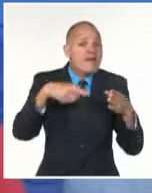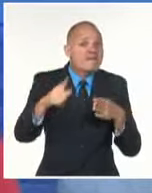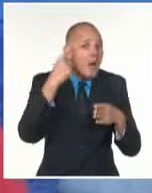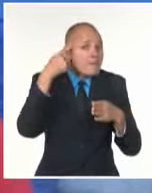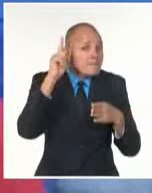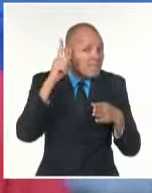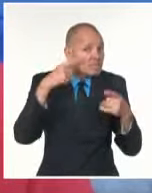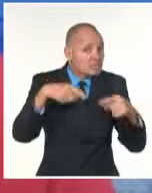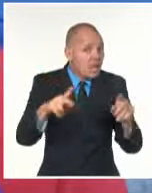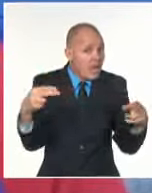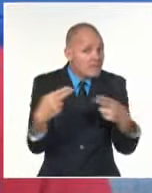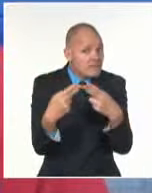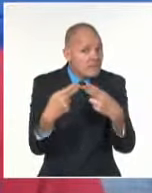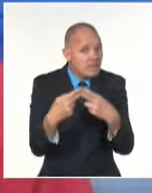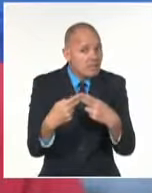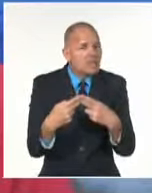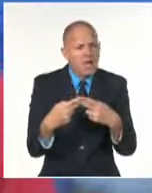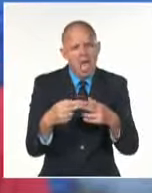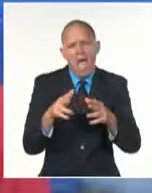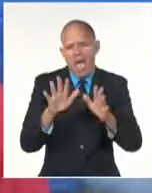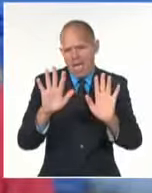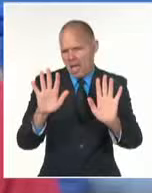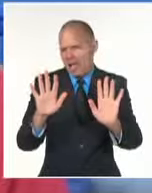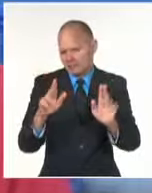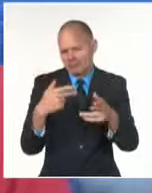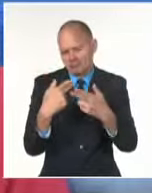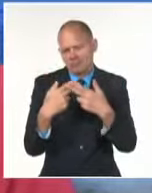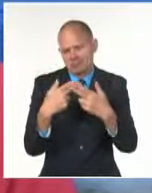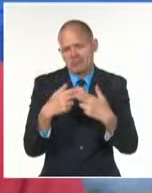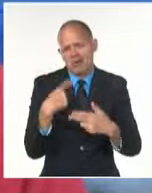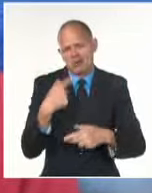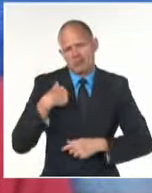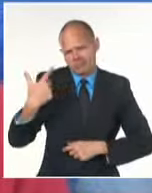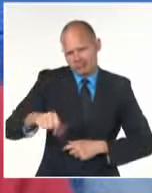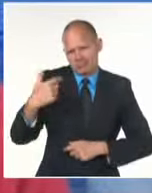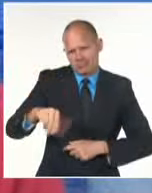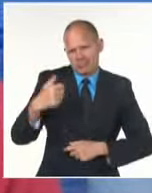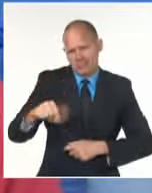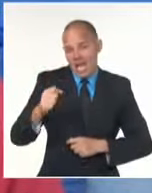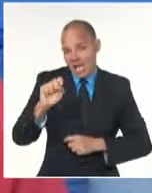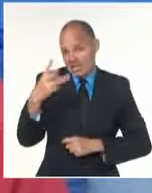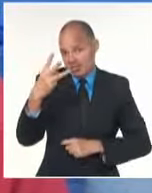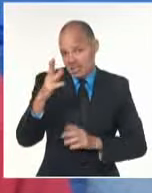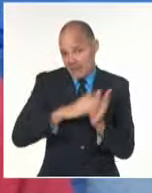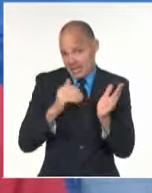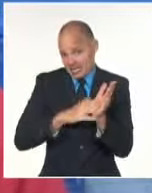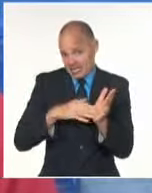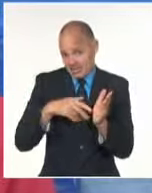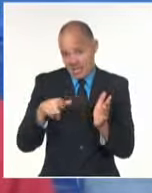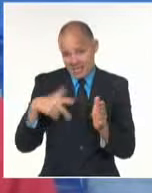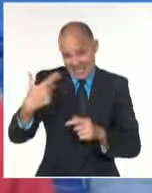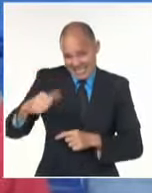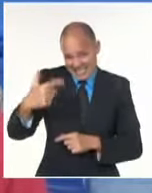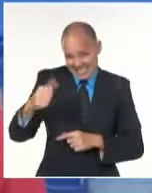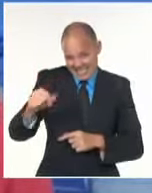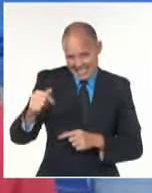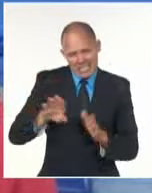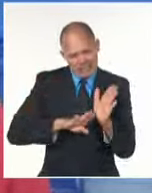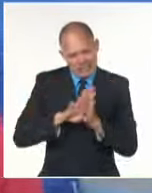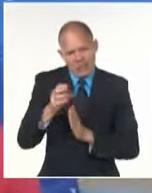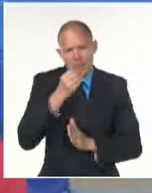vamos trabajando en eso. No tenga duda que el esfuerzo de esos 3 meses de preparación va saliendo y